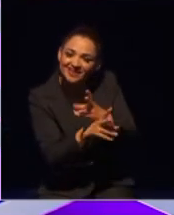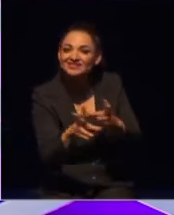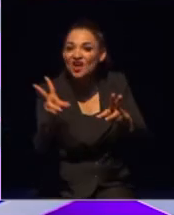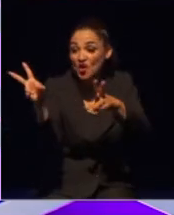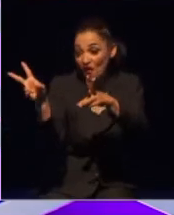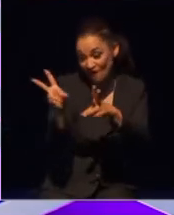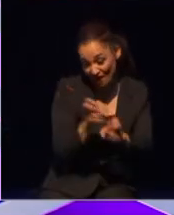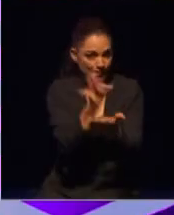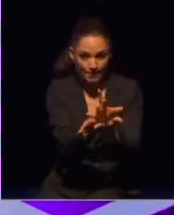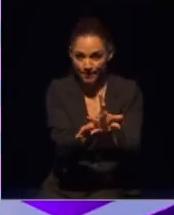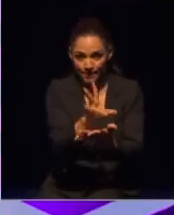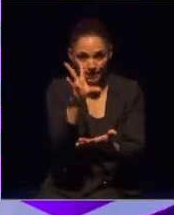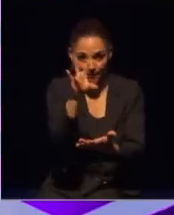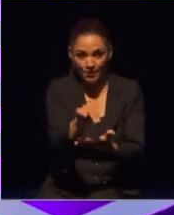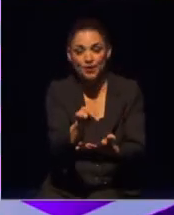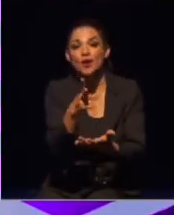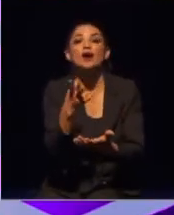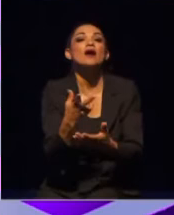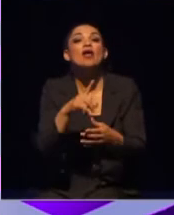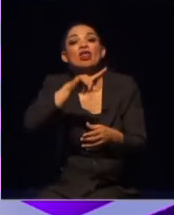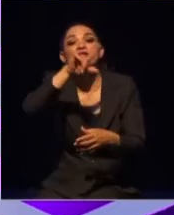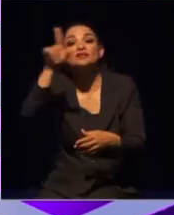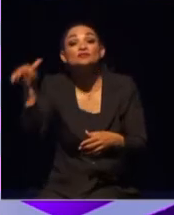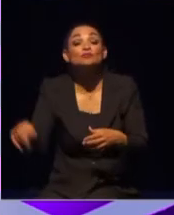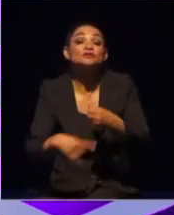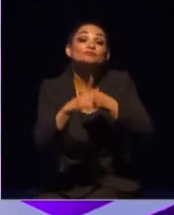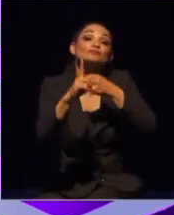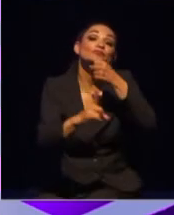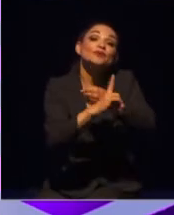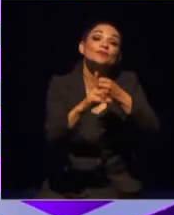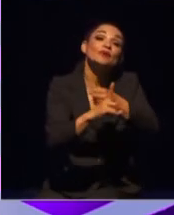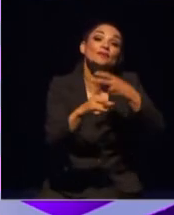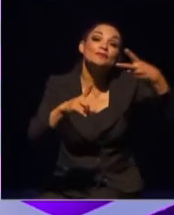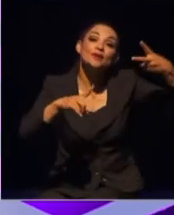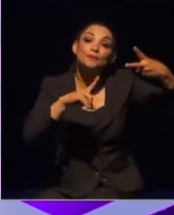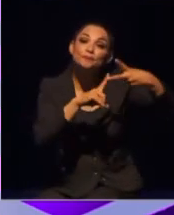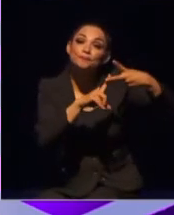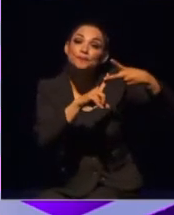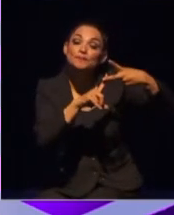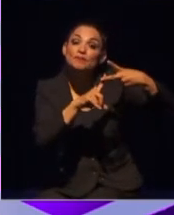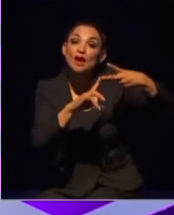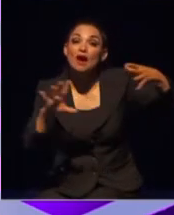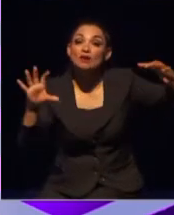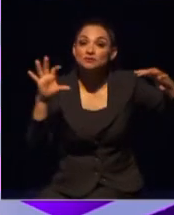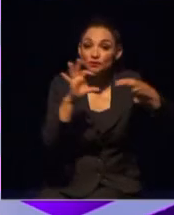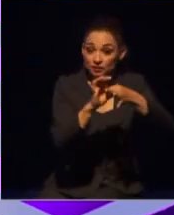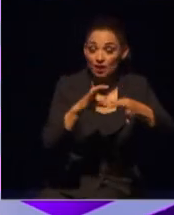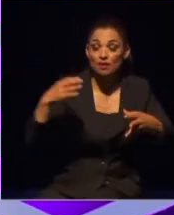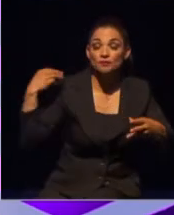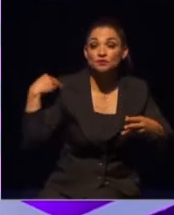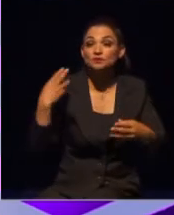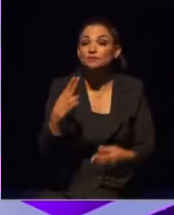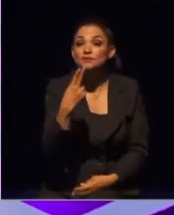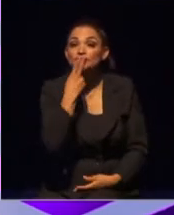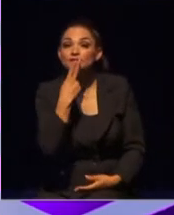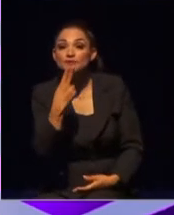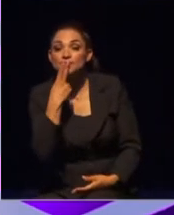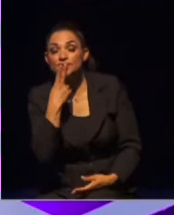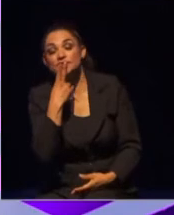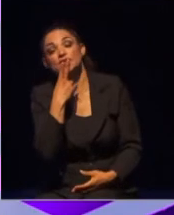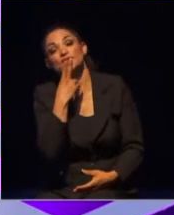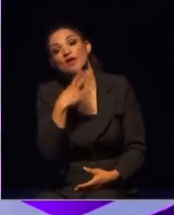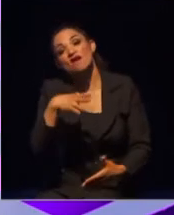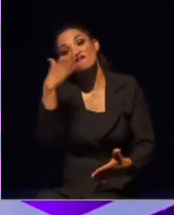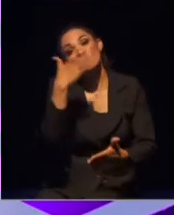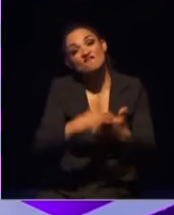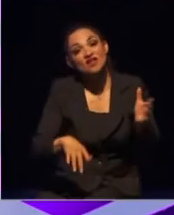lo que no pudieron. Luego tenemos el problema con todas las tareas asociadas con el municipio, los servicios, la inseguridad